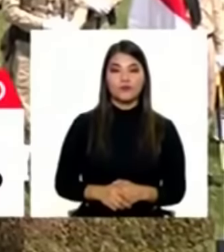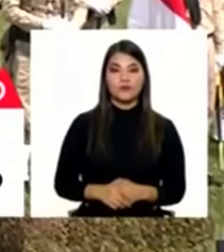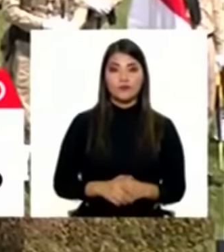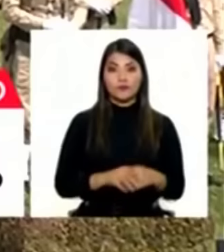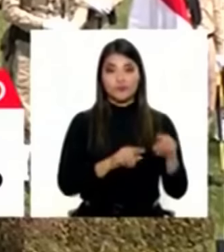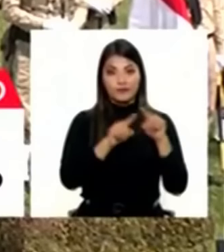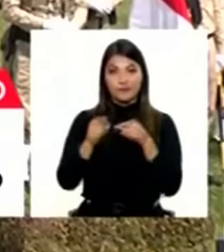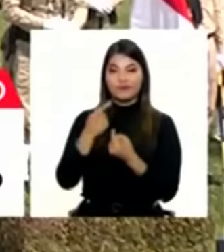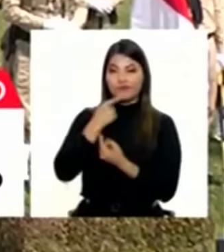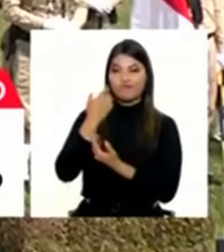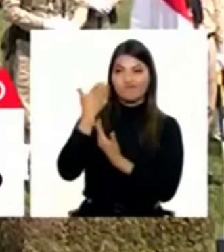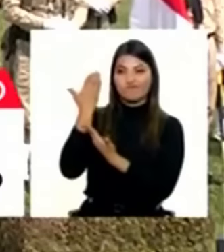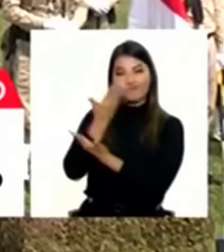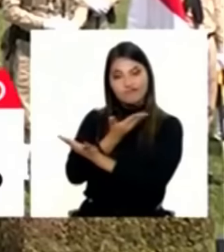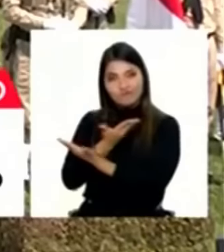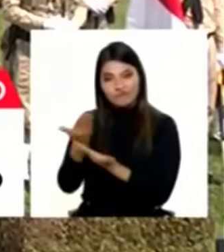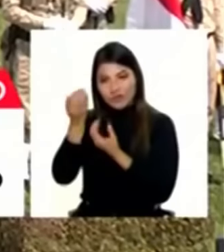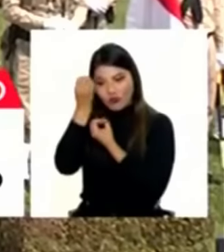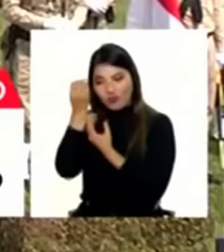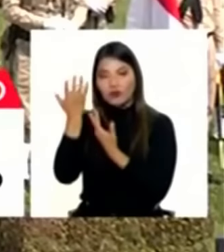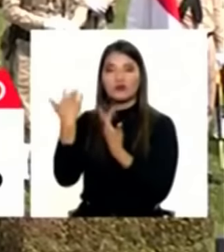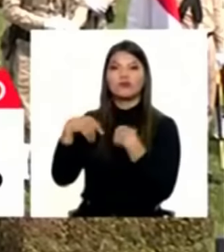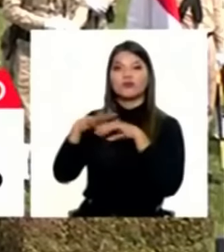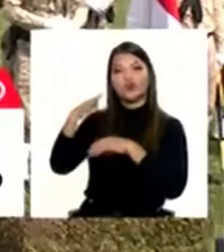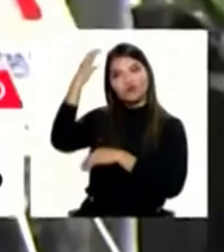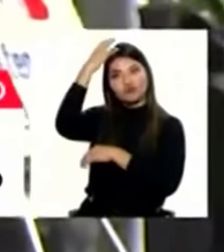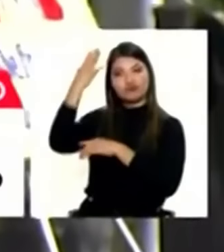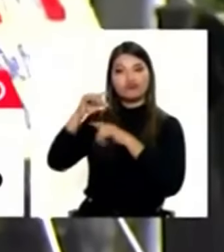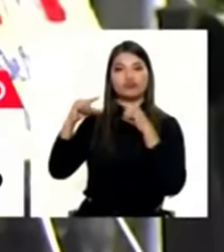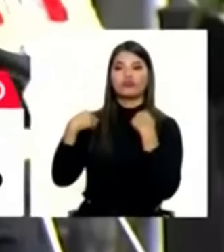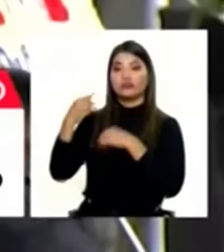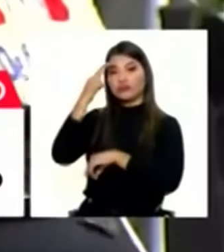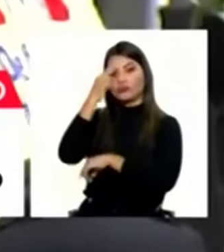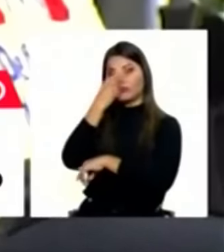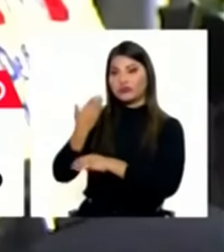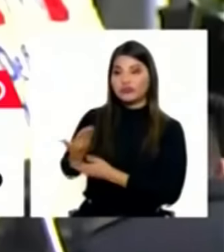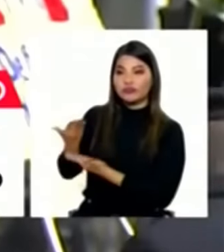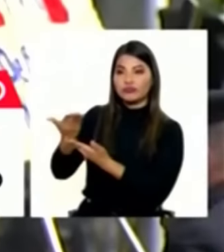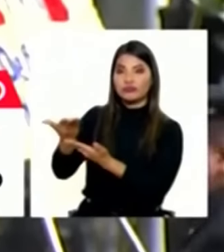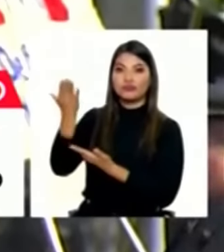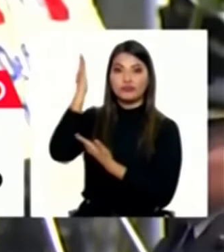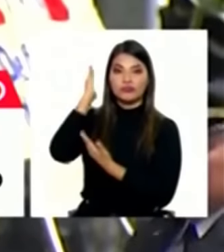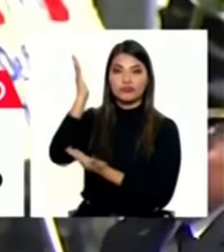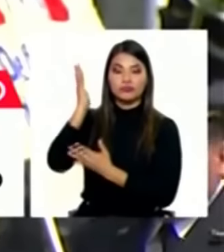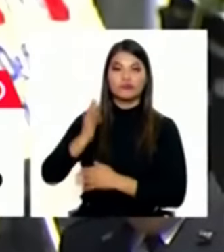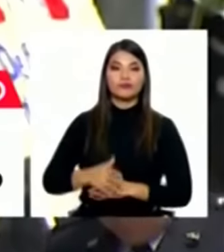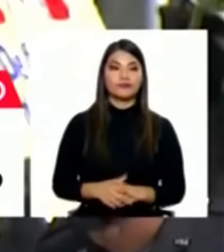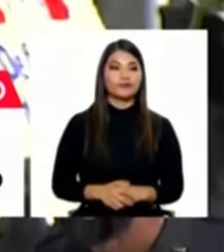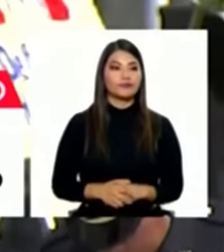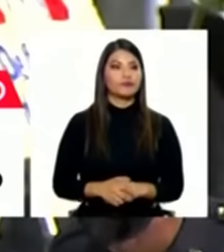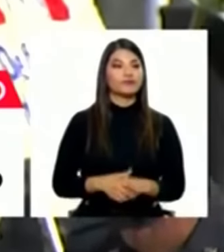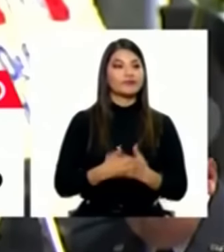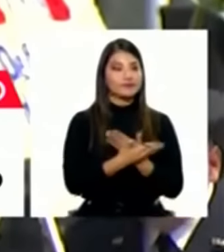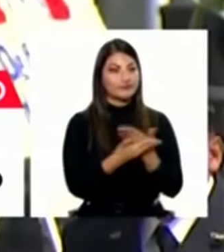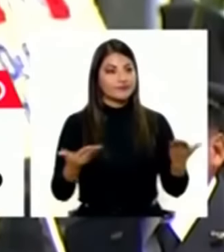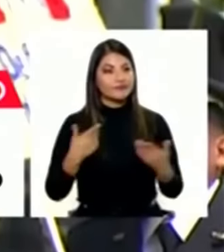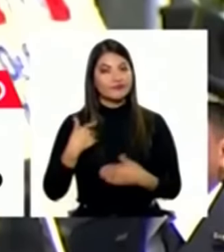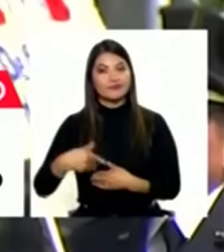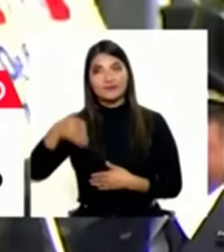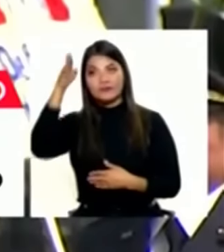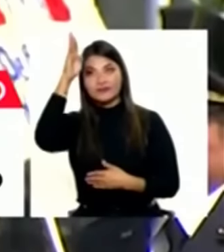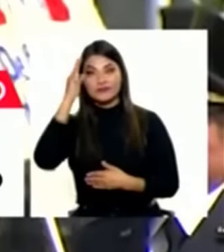Ahora escucharemos la homilía a cargo del reverendo padre Juan Vera. En el nombre del Padre, del Hijo